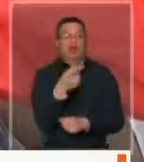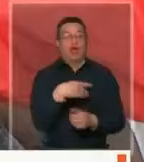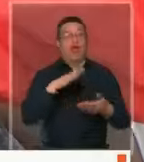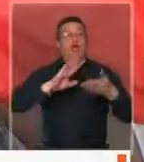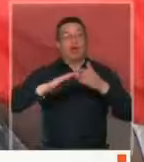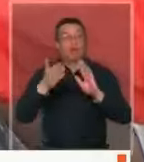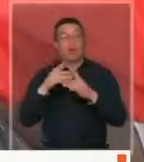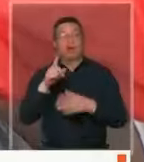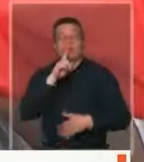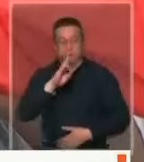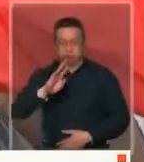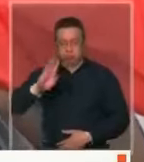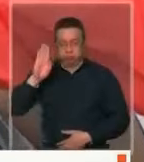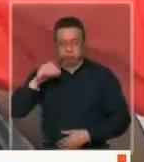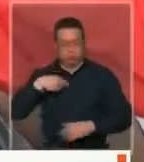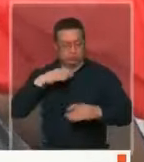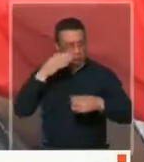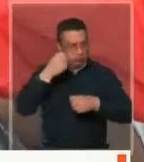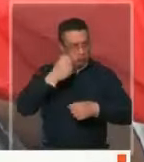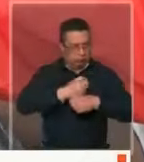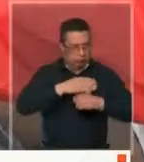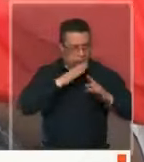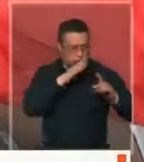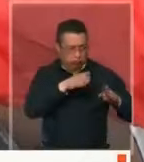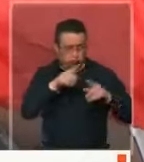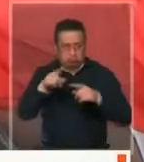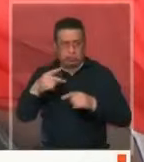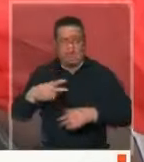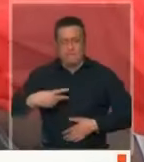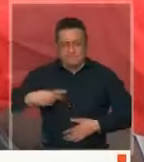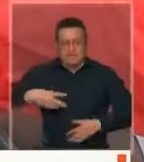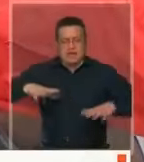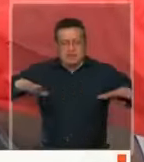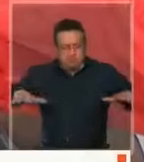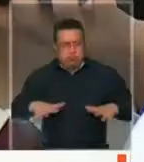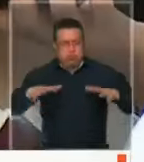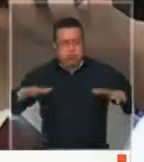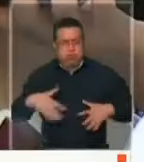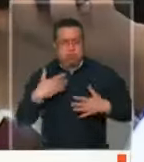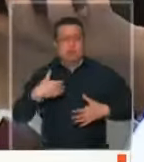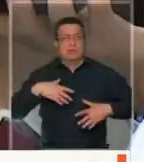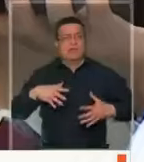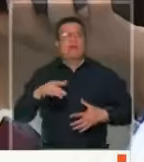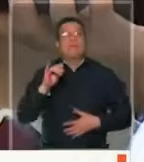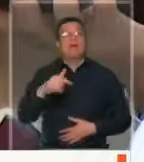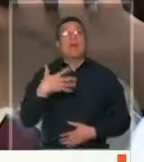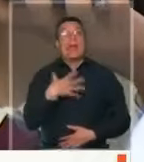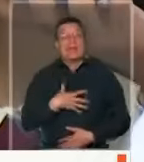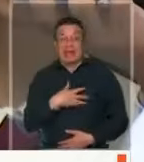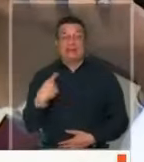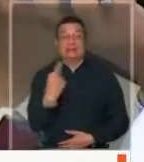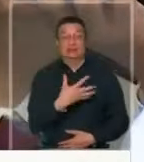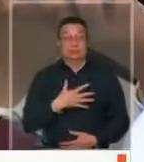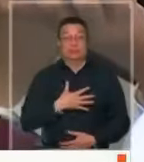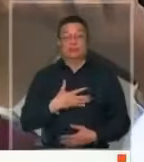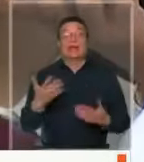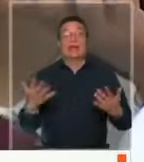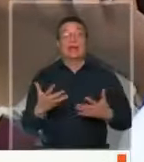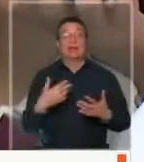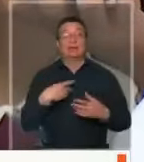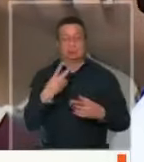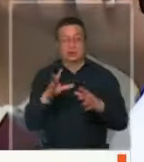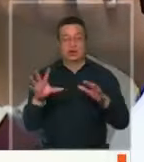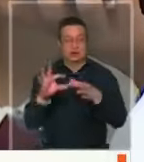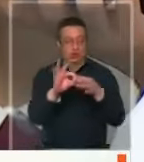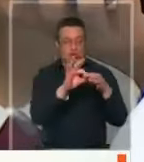estar comprometidos también con la disciplina y con el valor del esfuerzo, del mérito. Lo que queremos es más bien mirar a la mejora